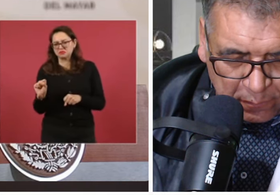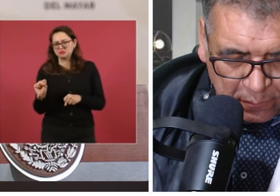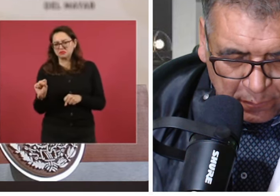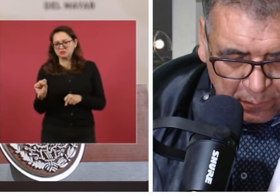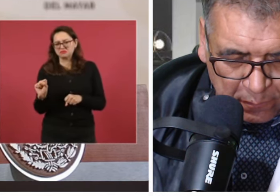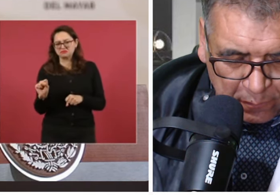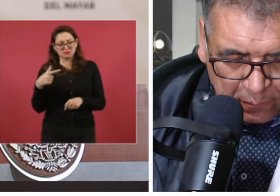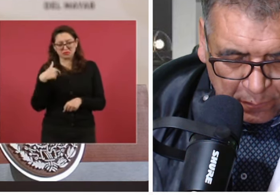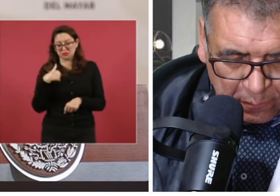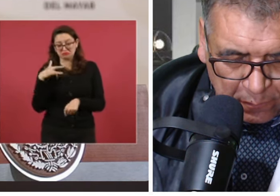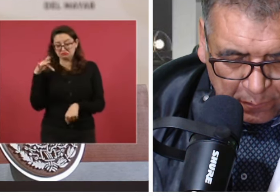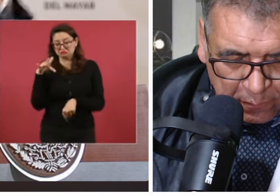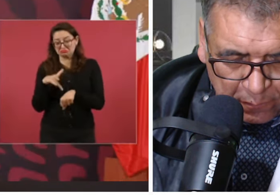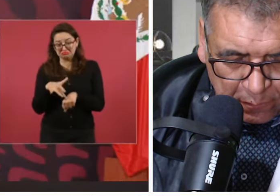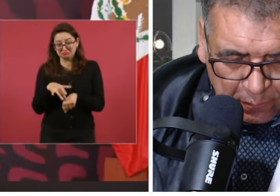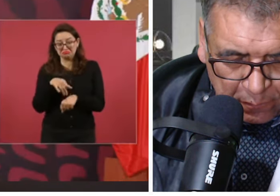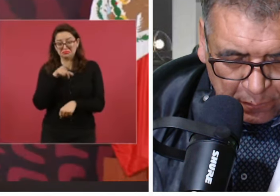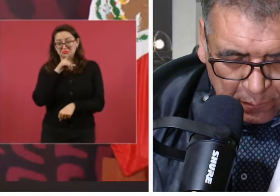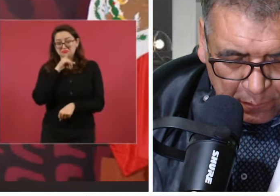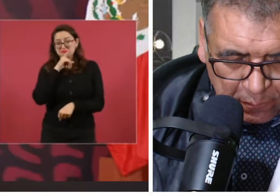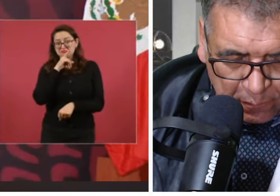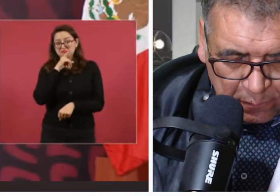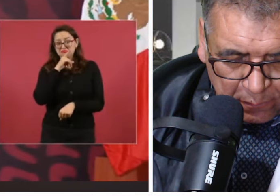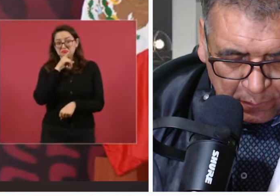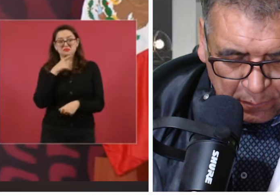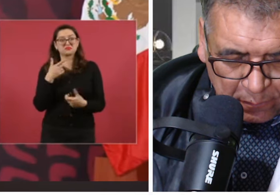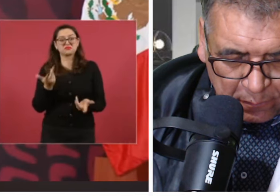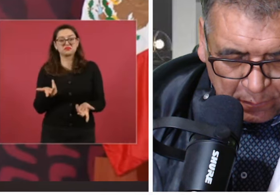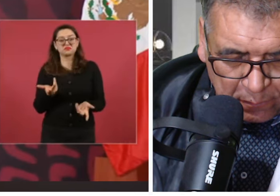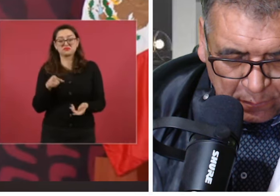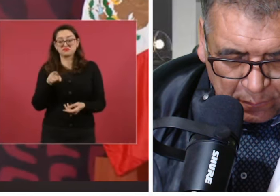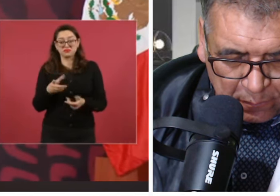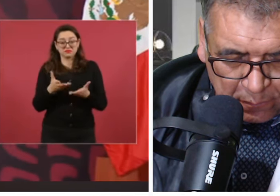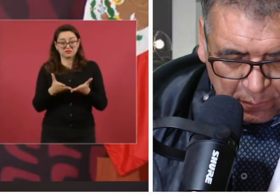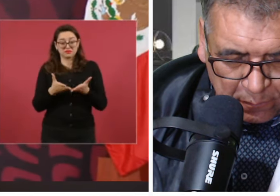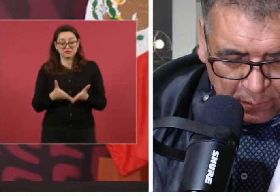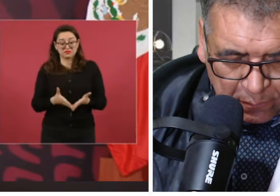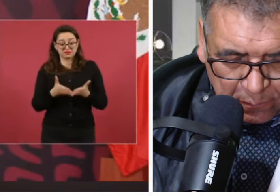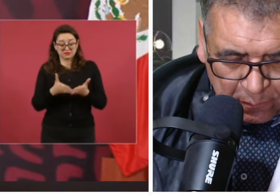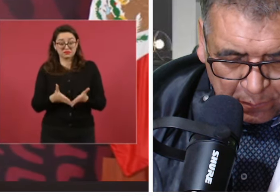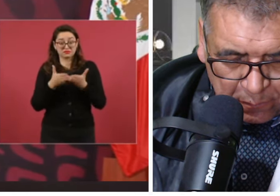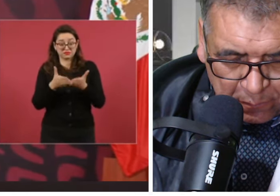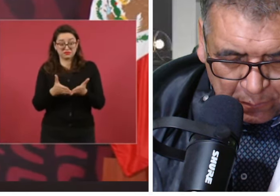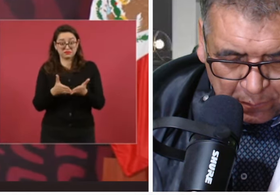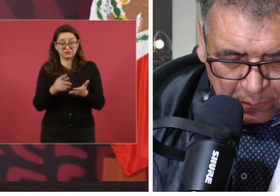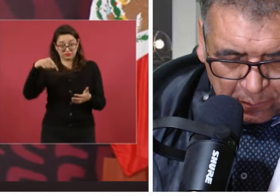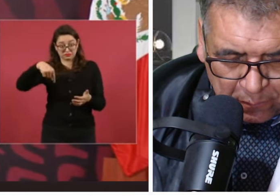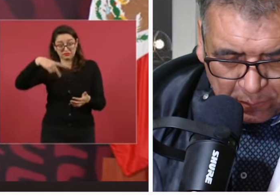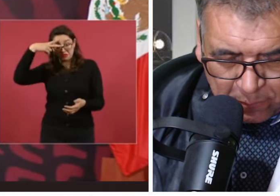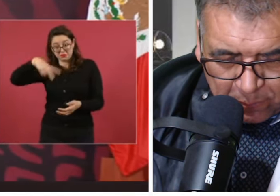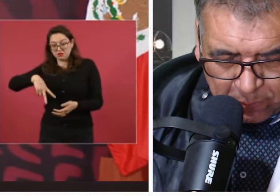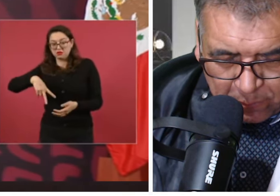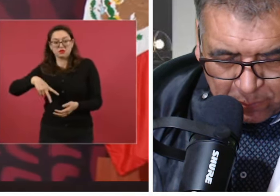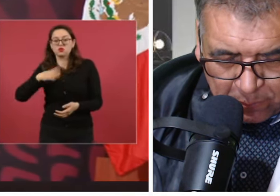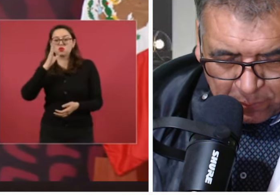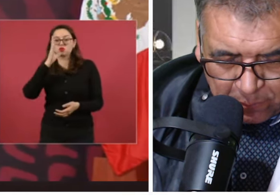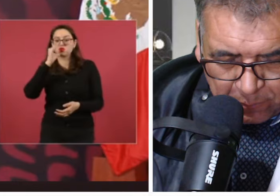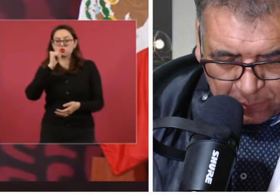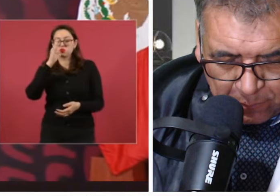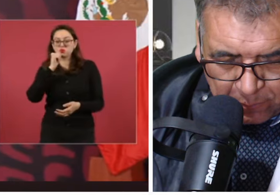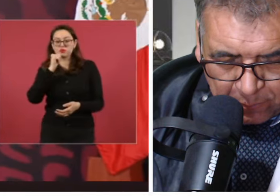no conocí, porque además ni siquiera esos barcos navegan en los mares de México. Están allá